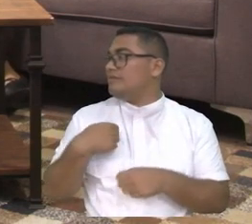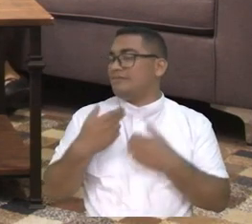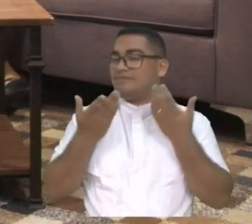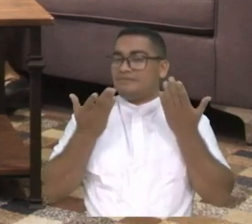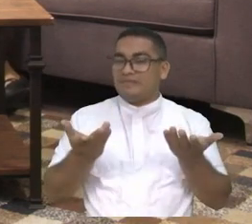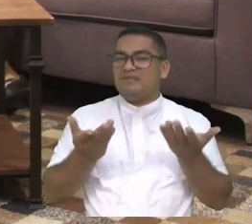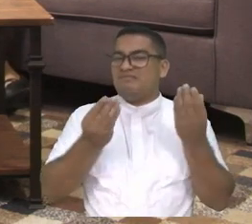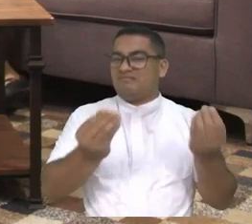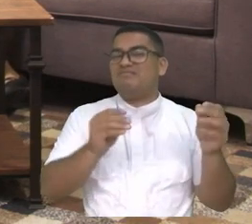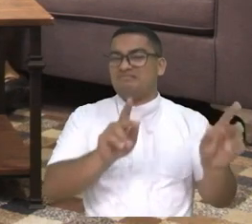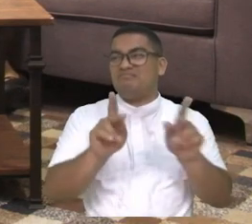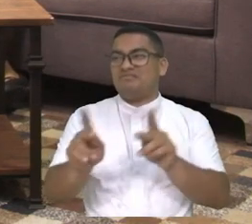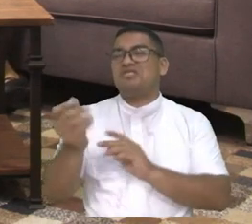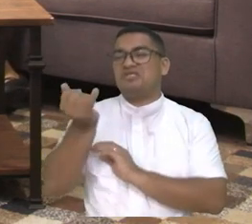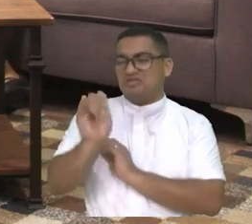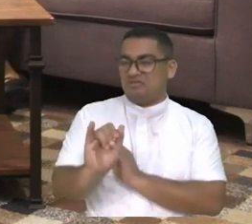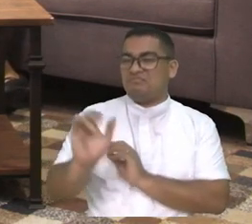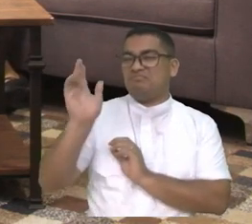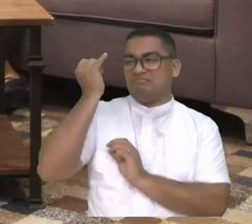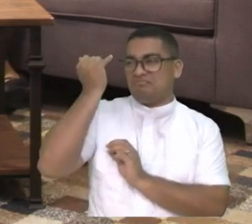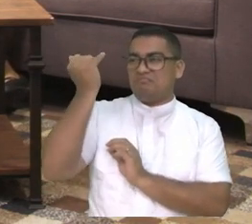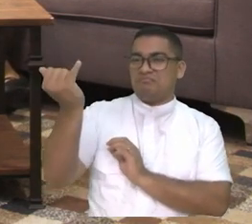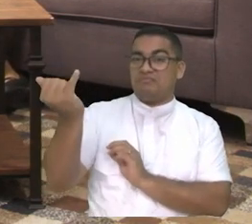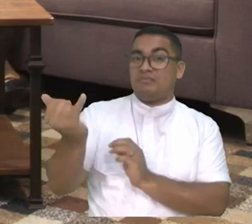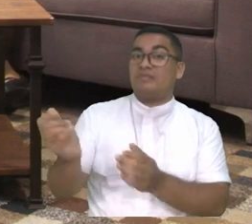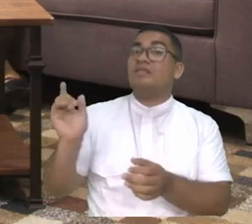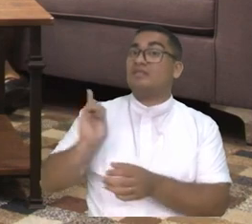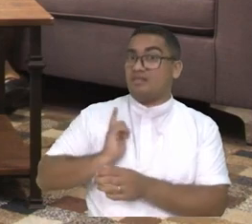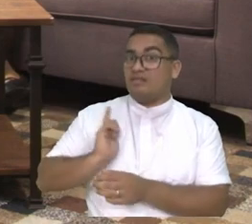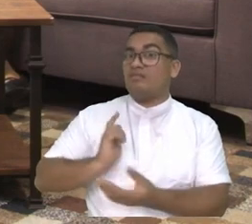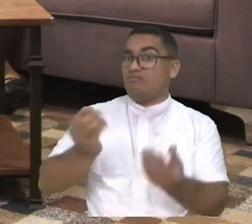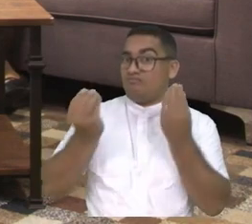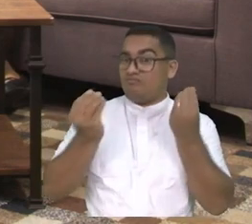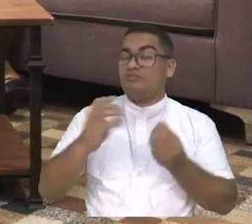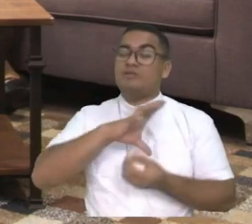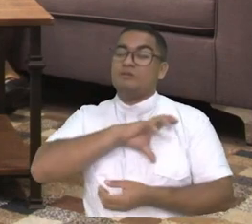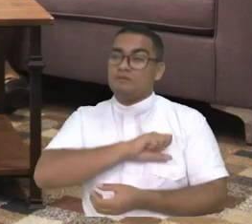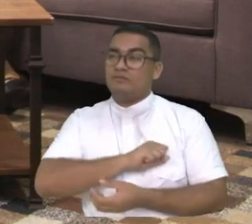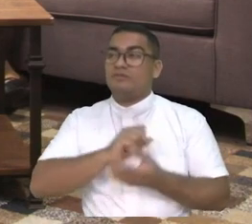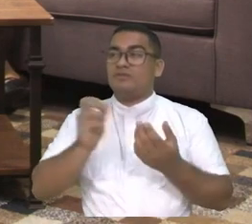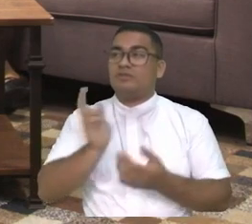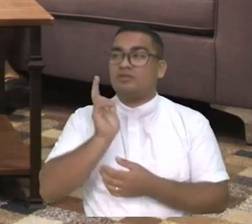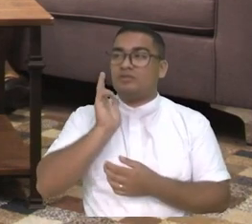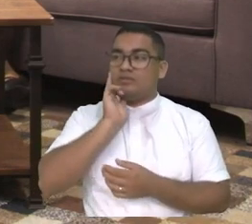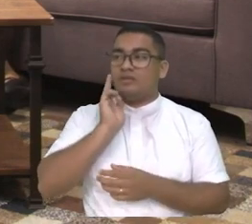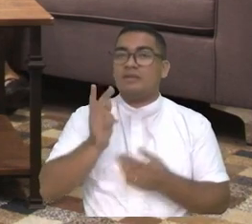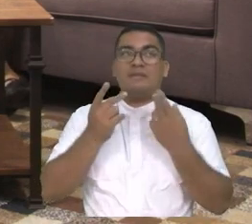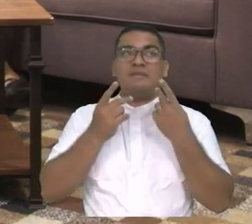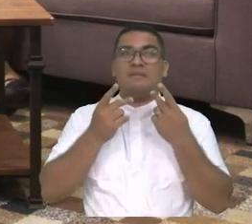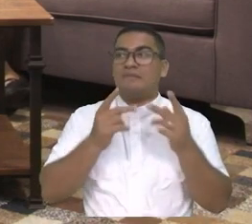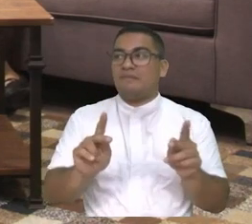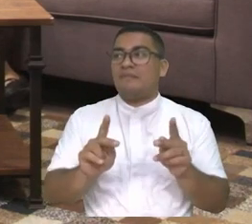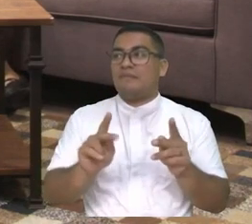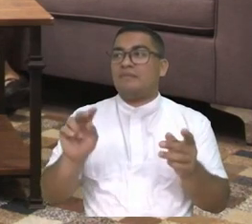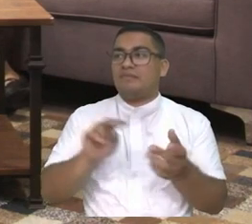sí, tuvo inteligencia. No, tuvo mucho sufrimiento Rubén Darío. Okay. Y sin embargo,